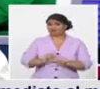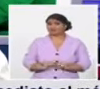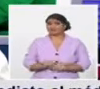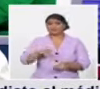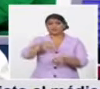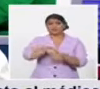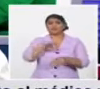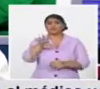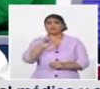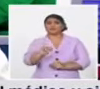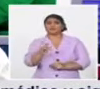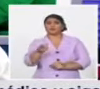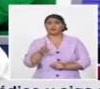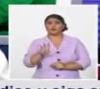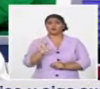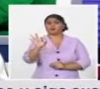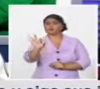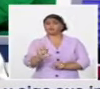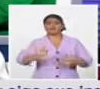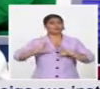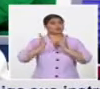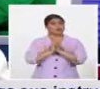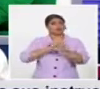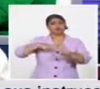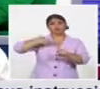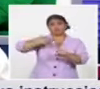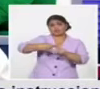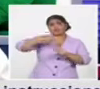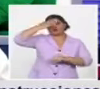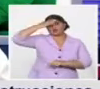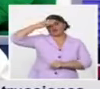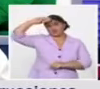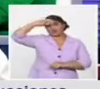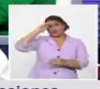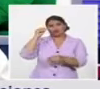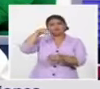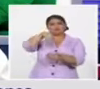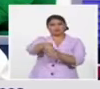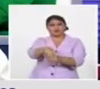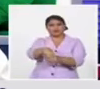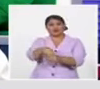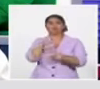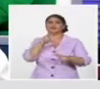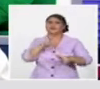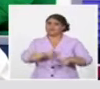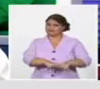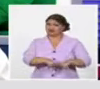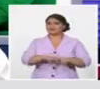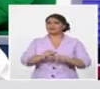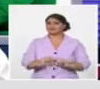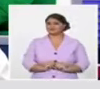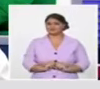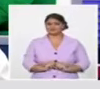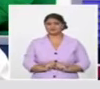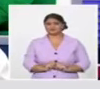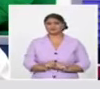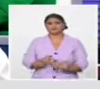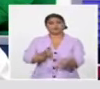56,4% de todos los pediátricos diagnosticados en Cuba pues pertenecen a la provincia de La Habana.